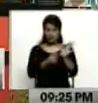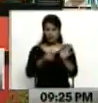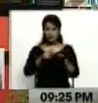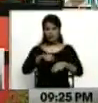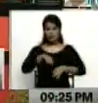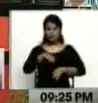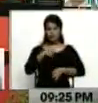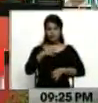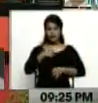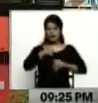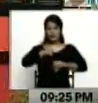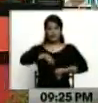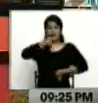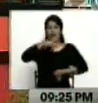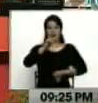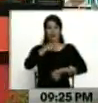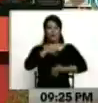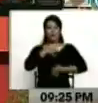parec cura